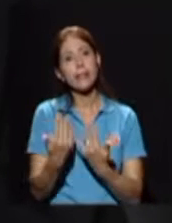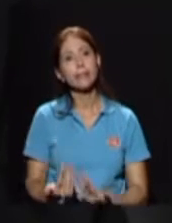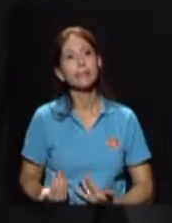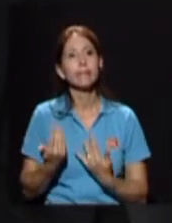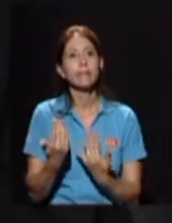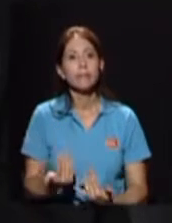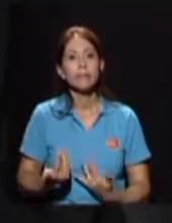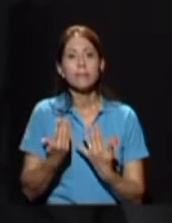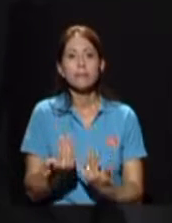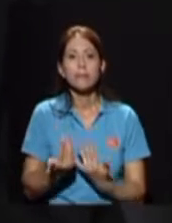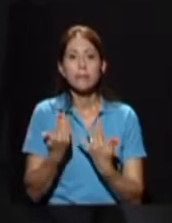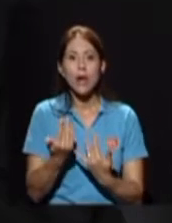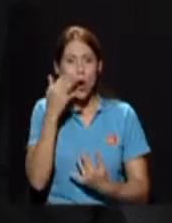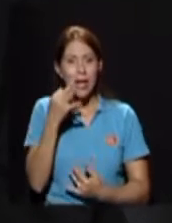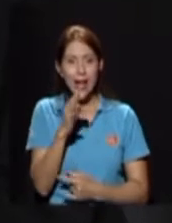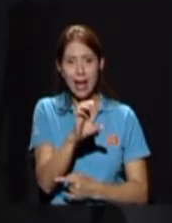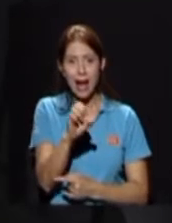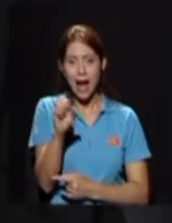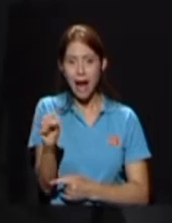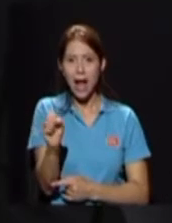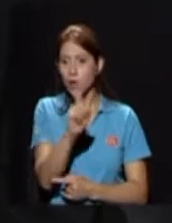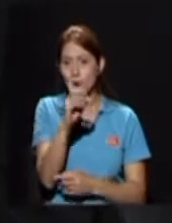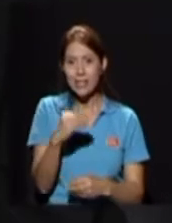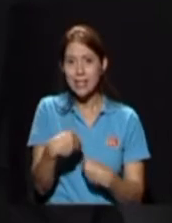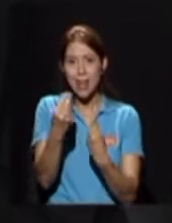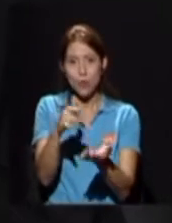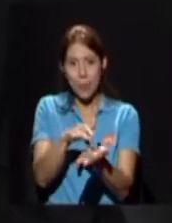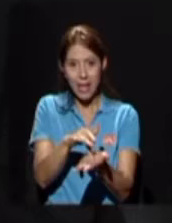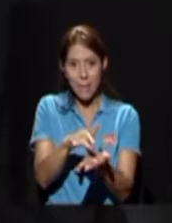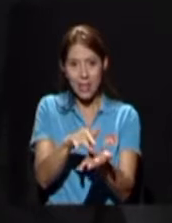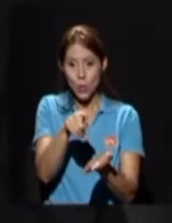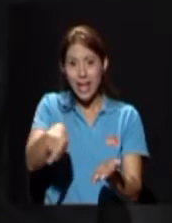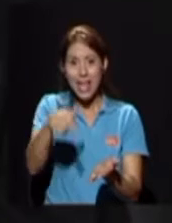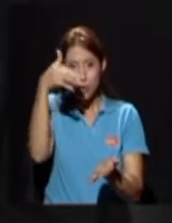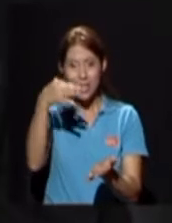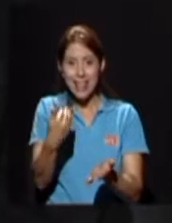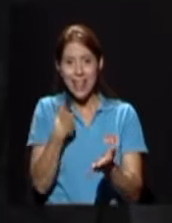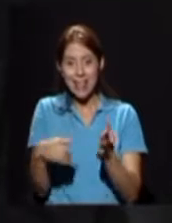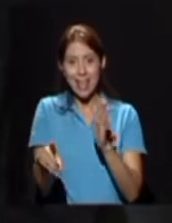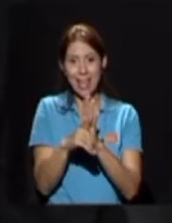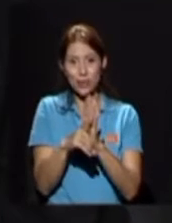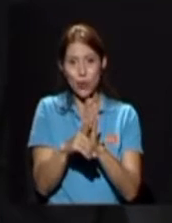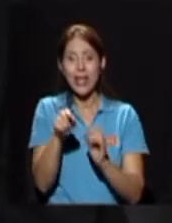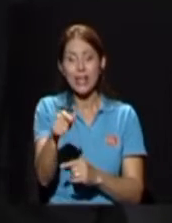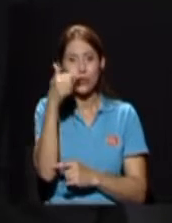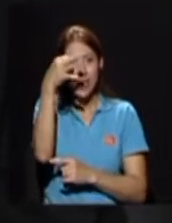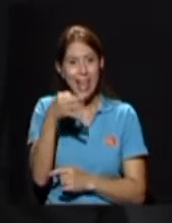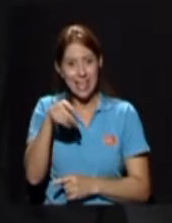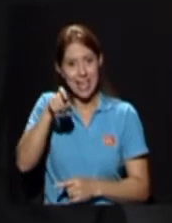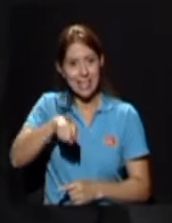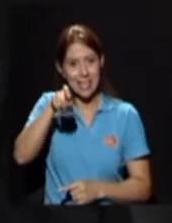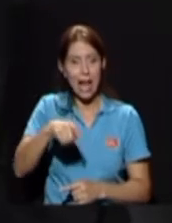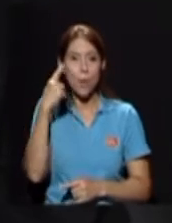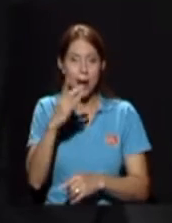no está otorgando un medicamento al que creen que tienen derecho y que además creen necesitarlo para mejorar su estado